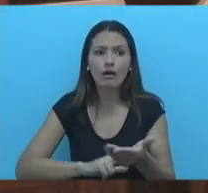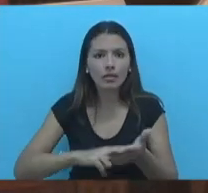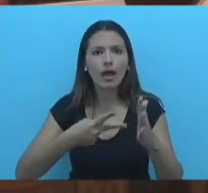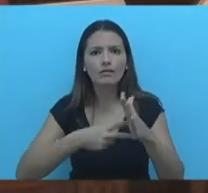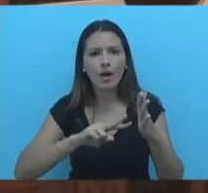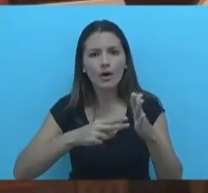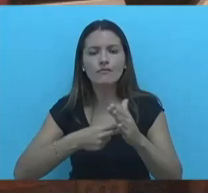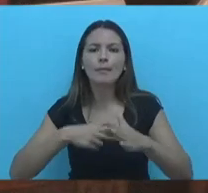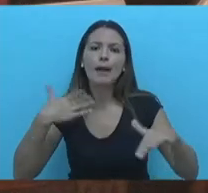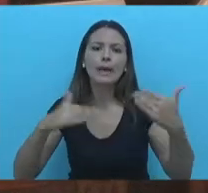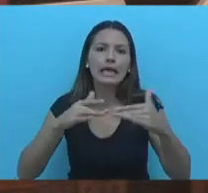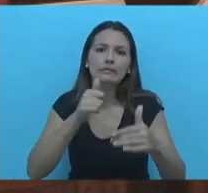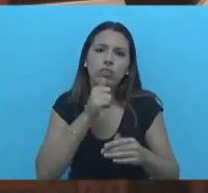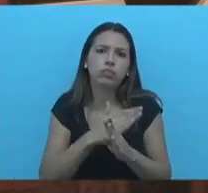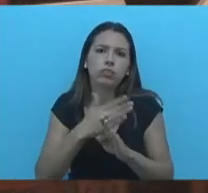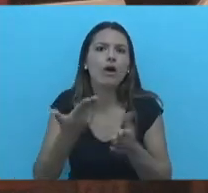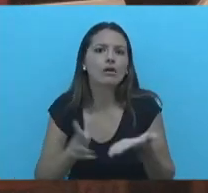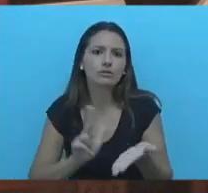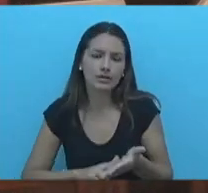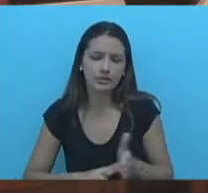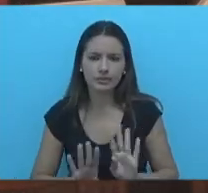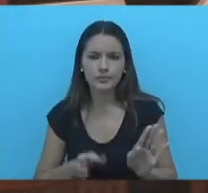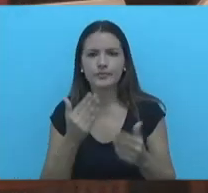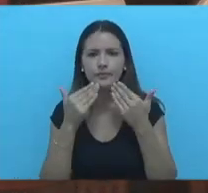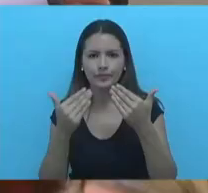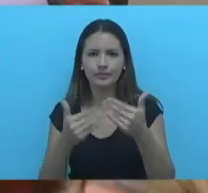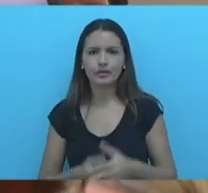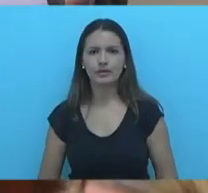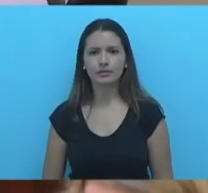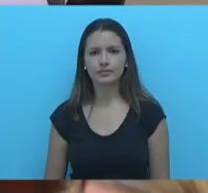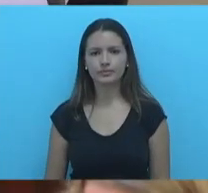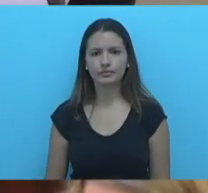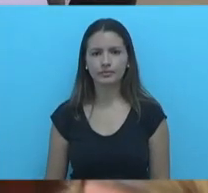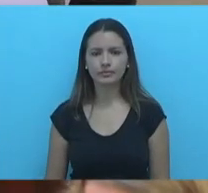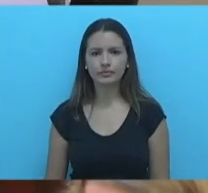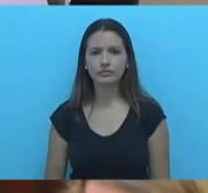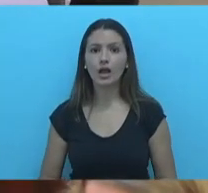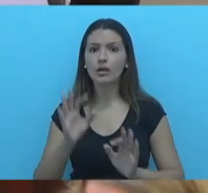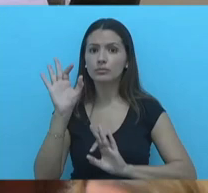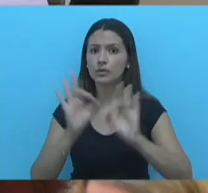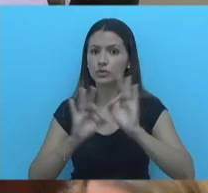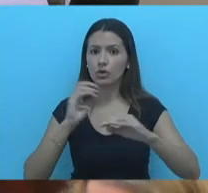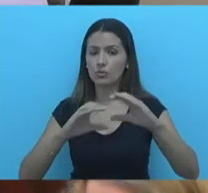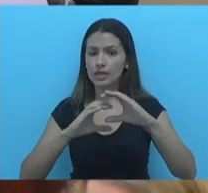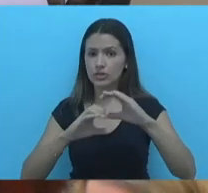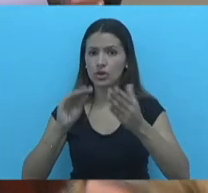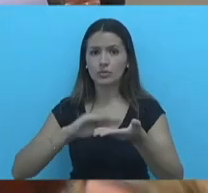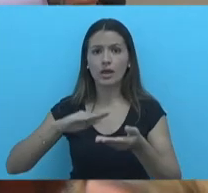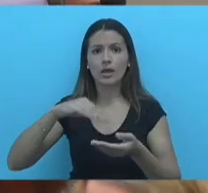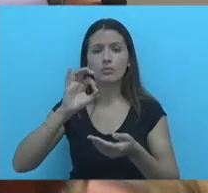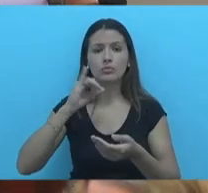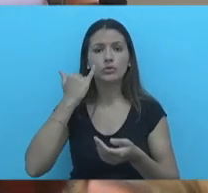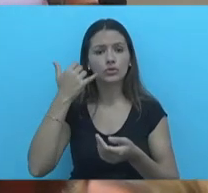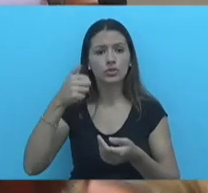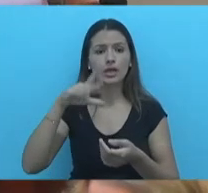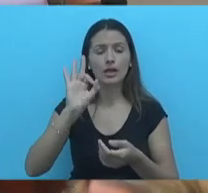debatiendo emergencias por inundaciones. Muchas gracias. Gracias, diputado. Proyecto de comunicación de la diputada Moyano, por el cual la